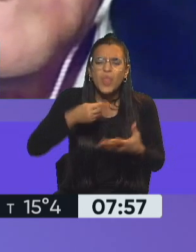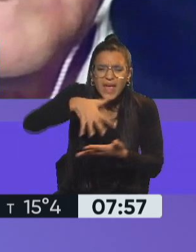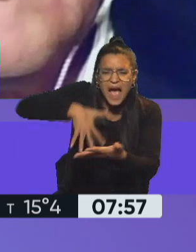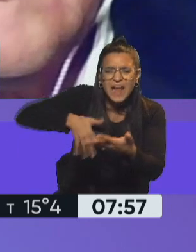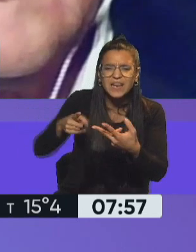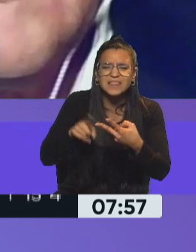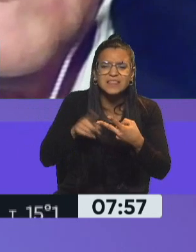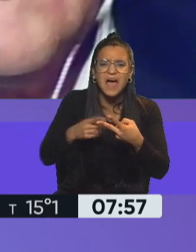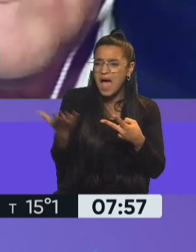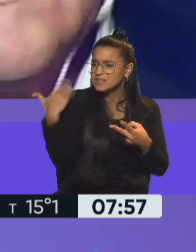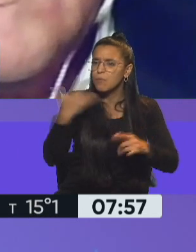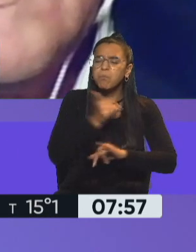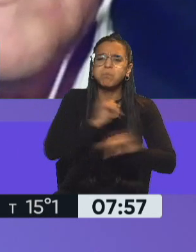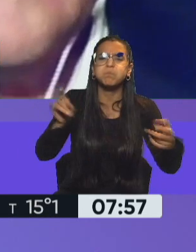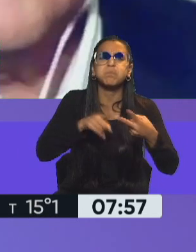justamente presentada en el día de ayer.